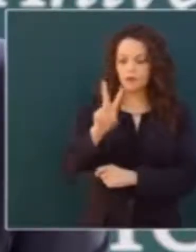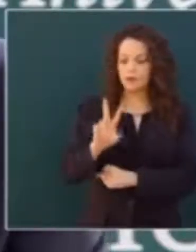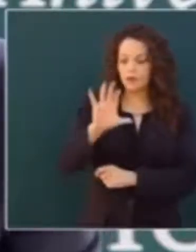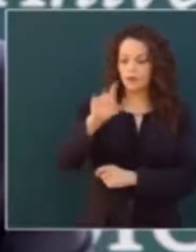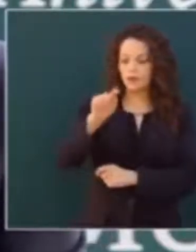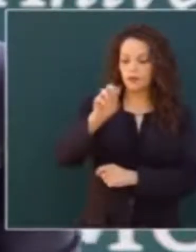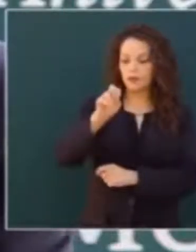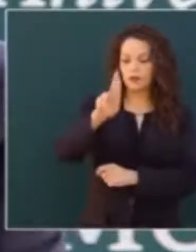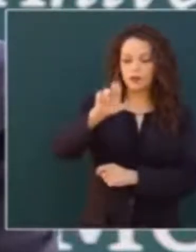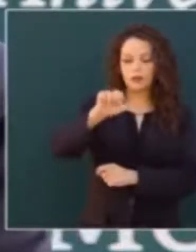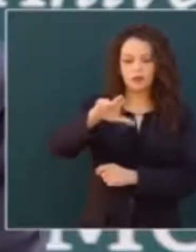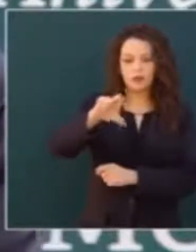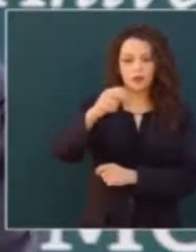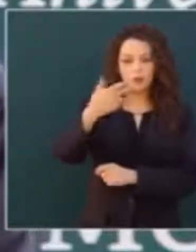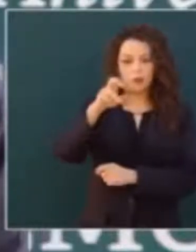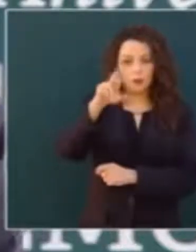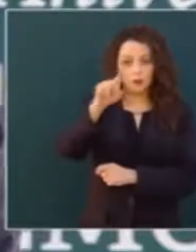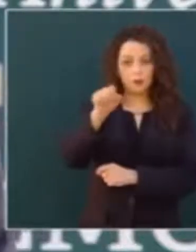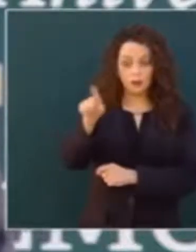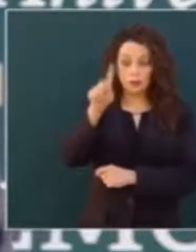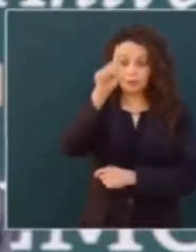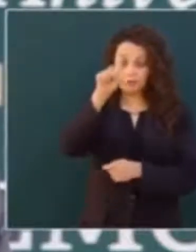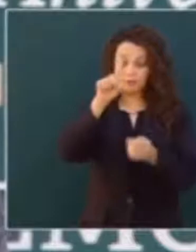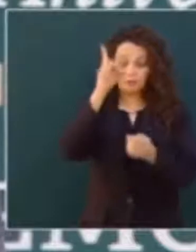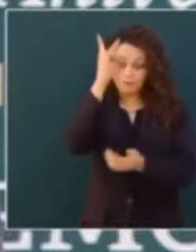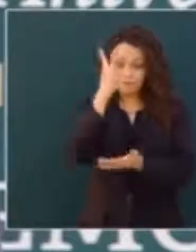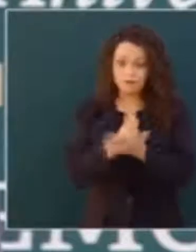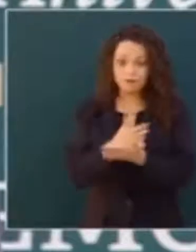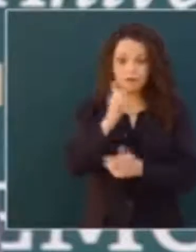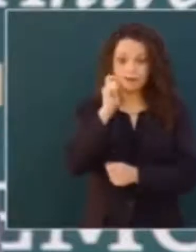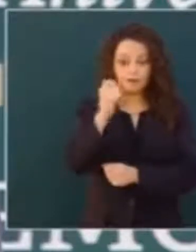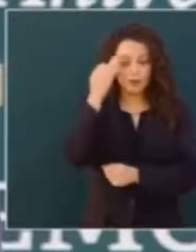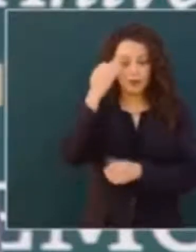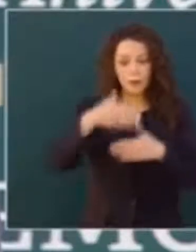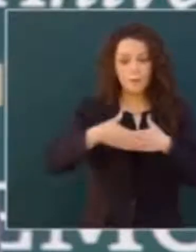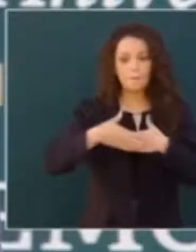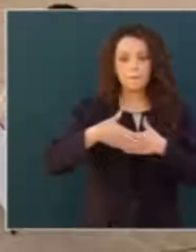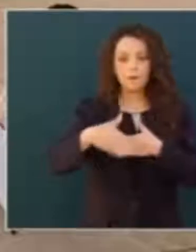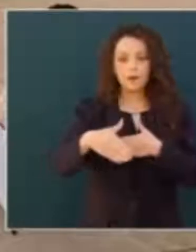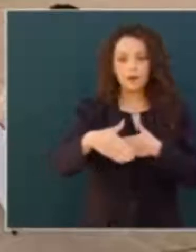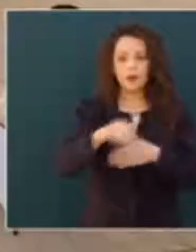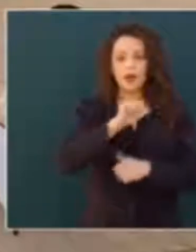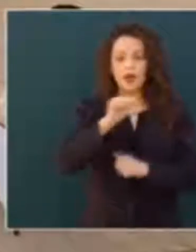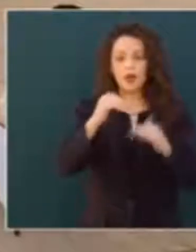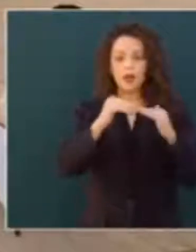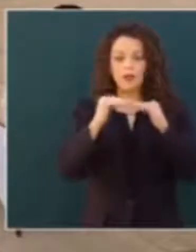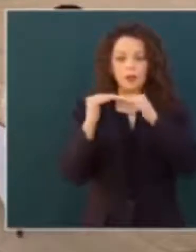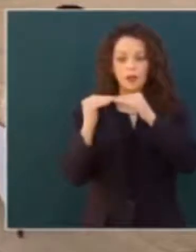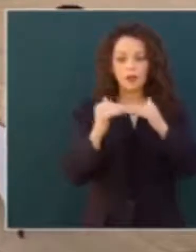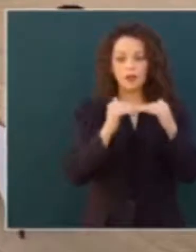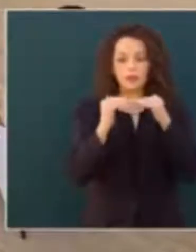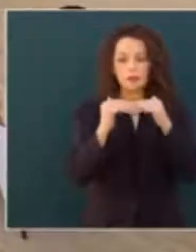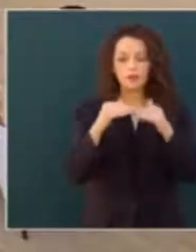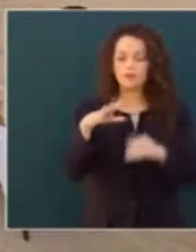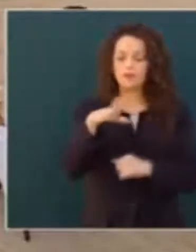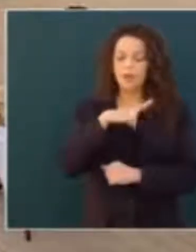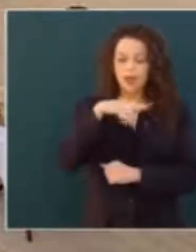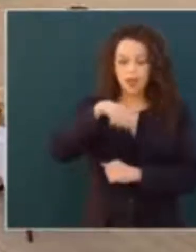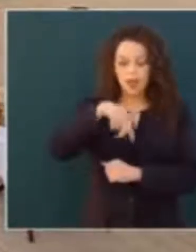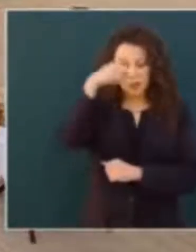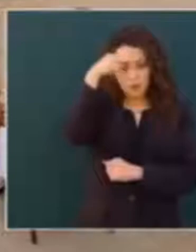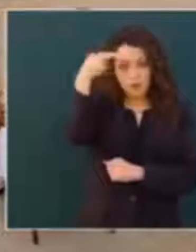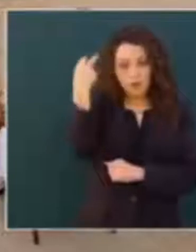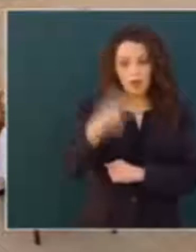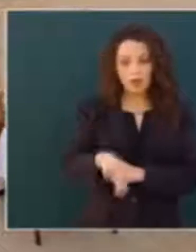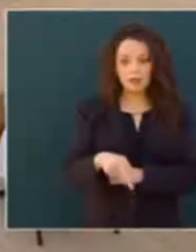periodo verdaderamente democrático que se vivió en México en el siglo